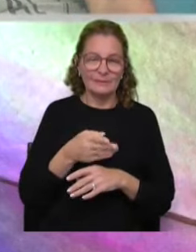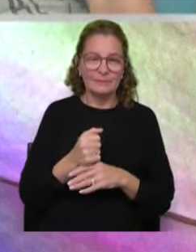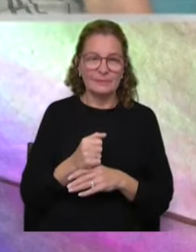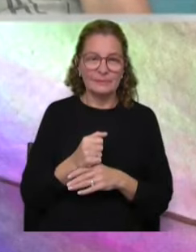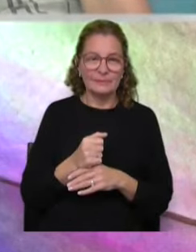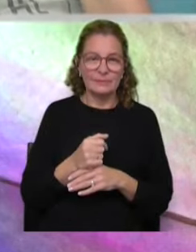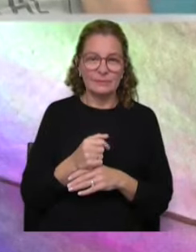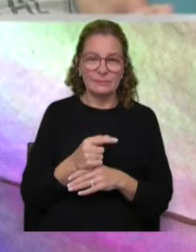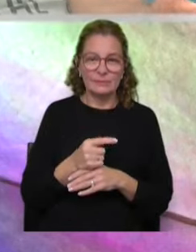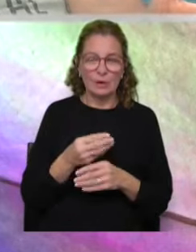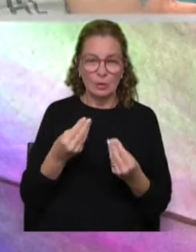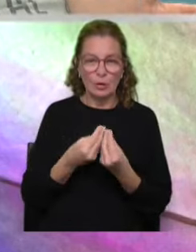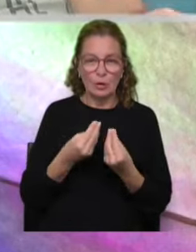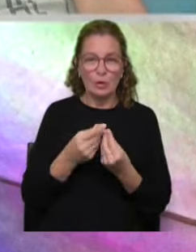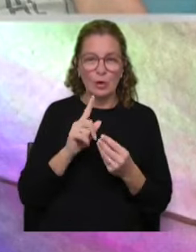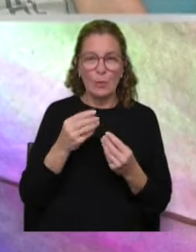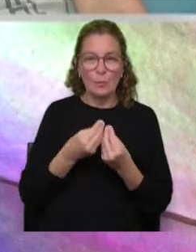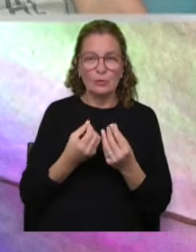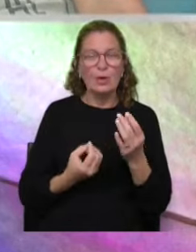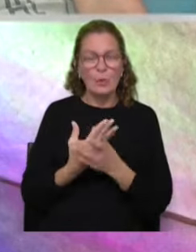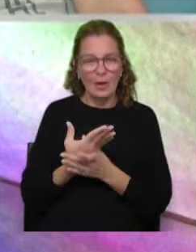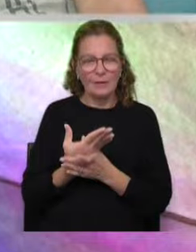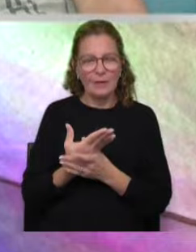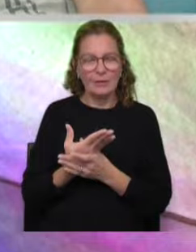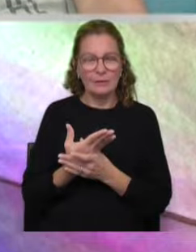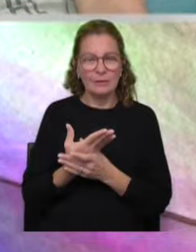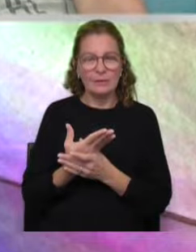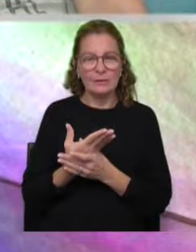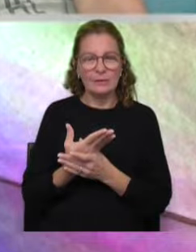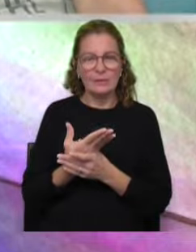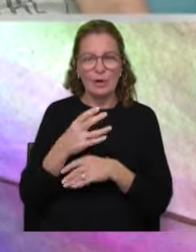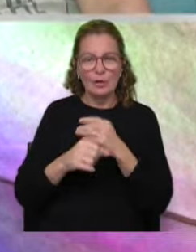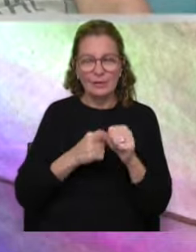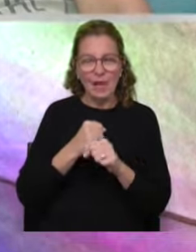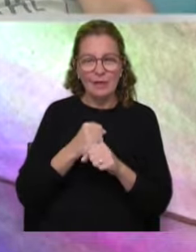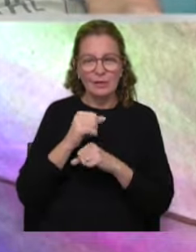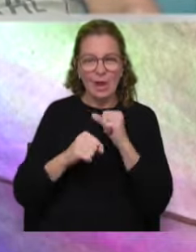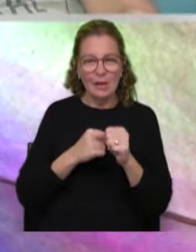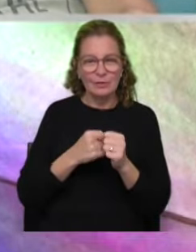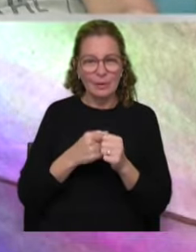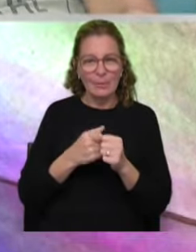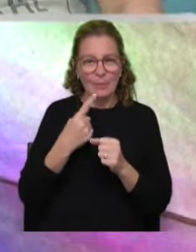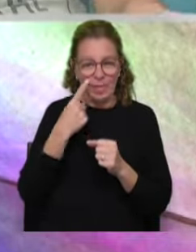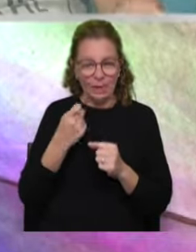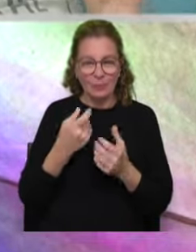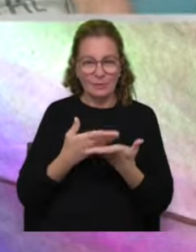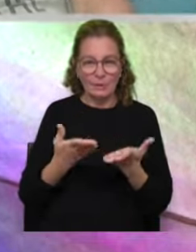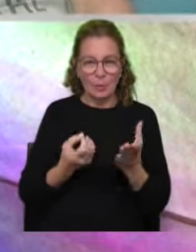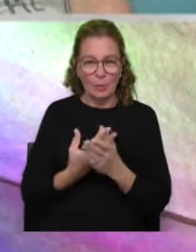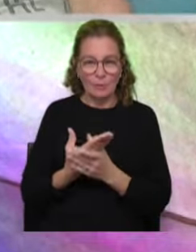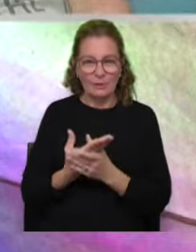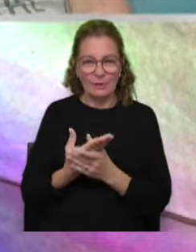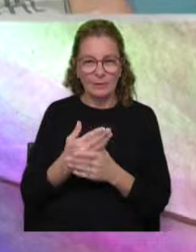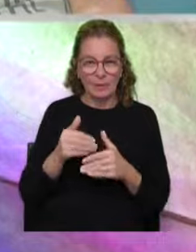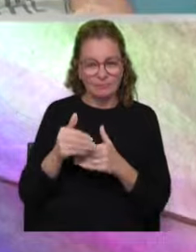fui. No muchos shows, pero sí, pero es nuevo, ¿no? En realidad, y con el paso de los años lo vamos a ir apreciando, lo nuevo que es y lo que